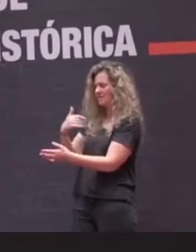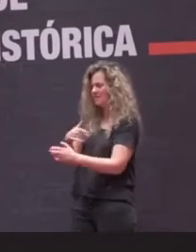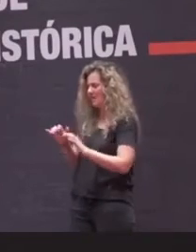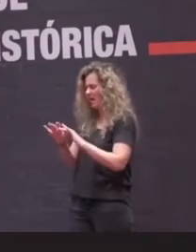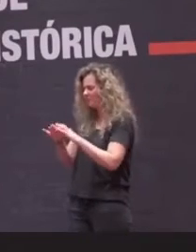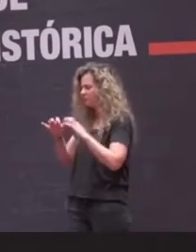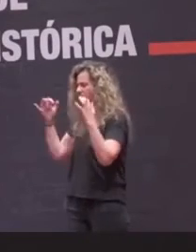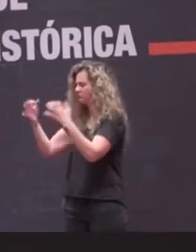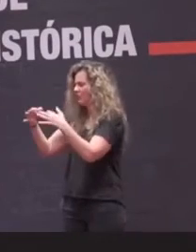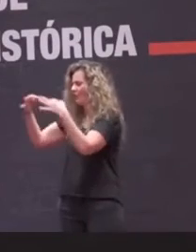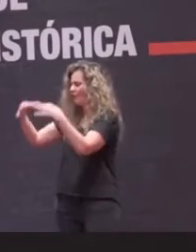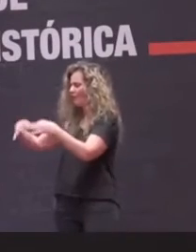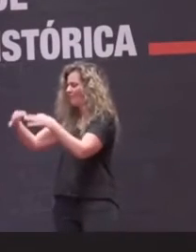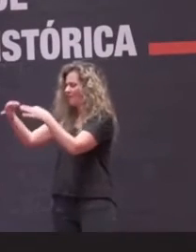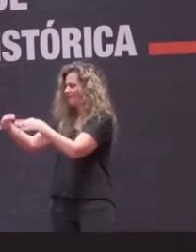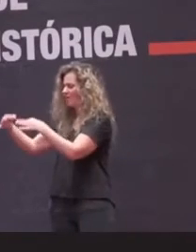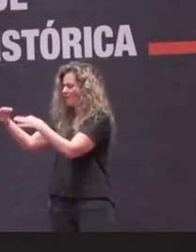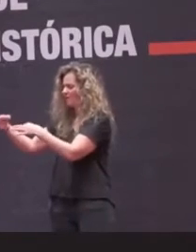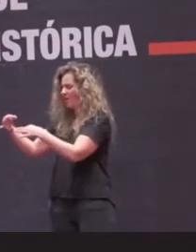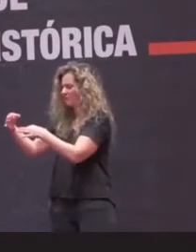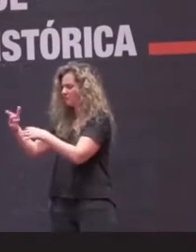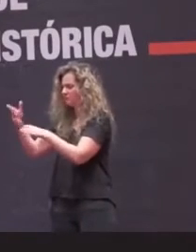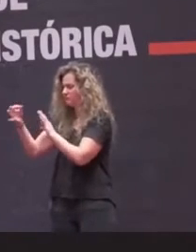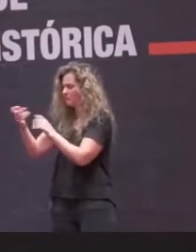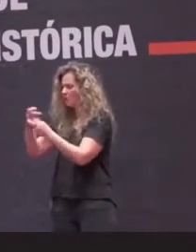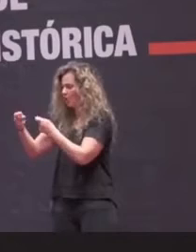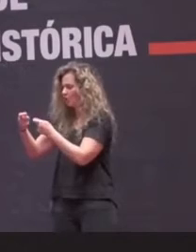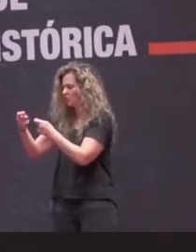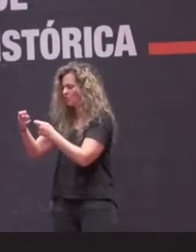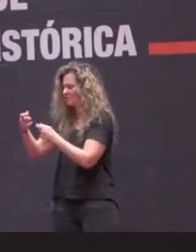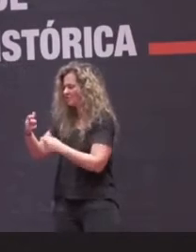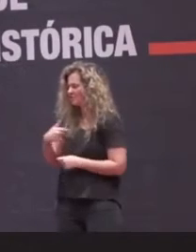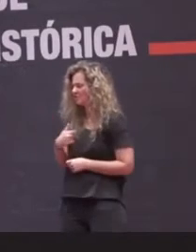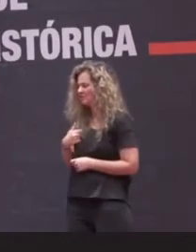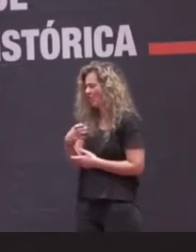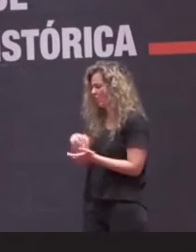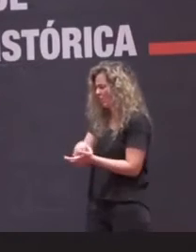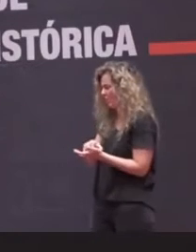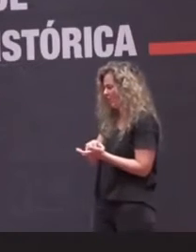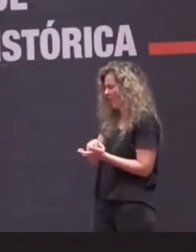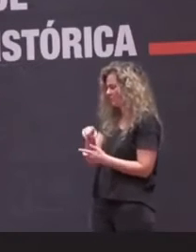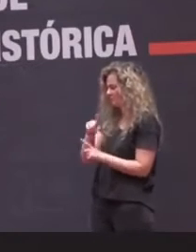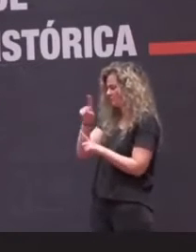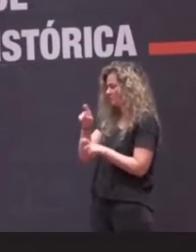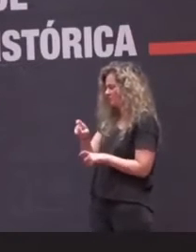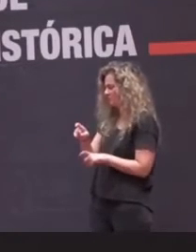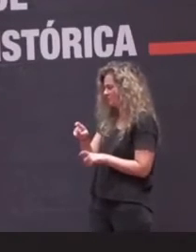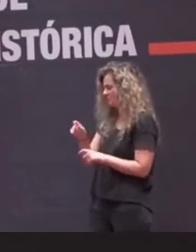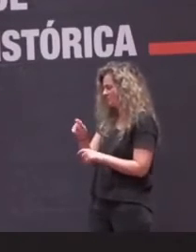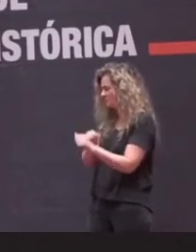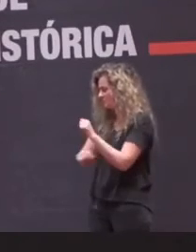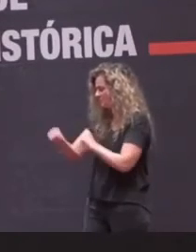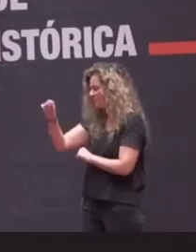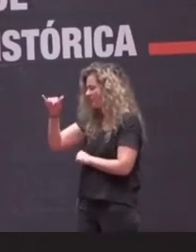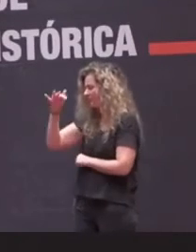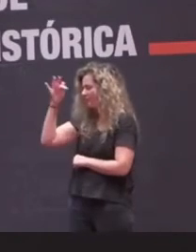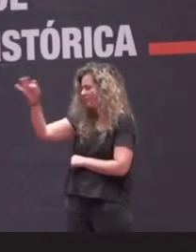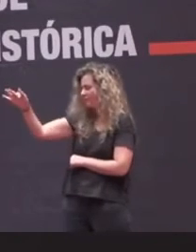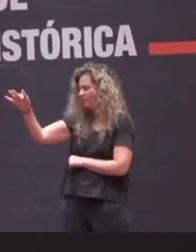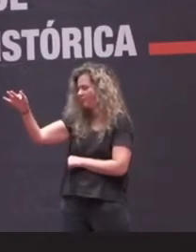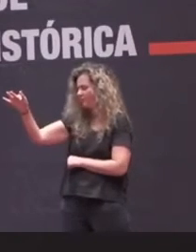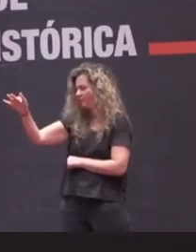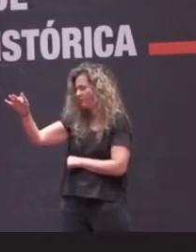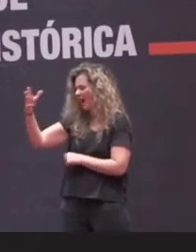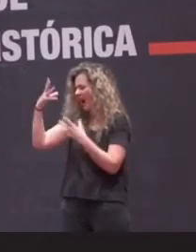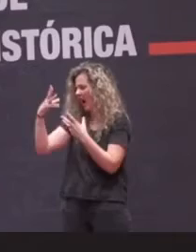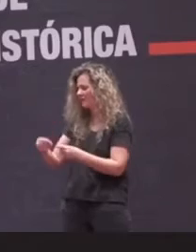los formalismos necesarios, y si cuestionamos esto, y esto que me preocupa para el futuro, entonces tenemos que cuestionar